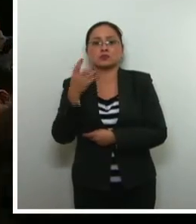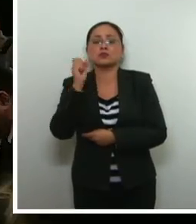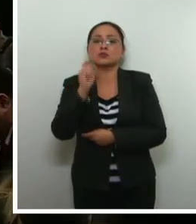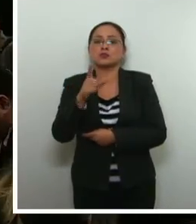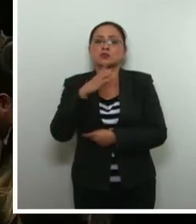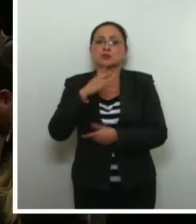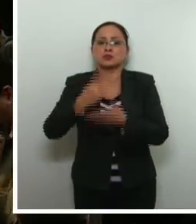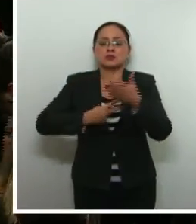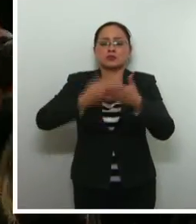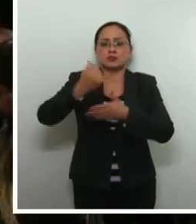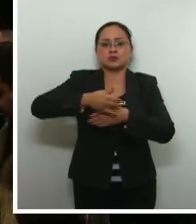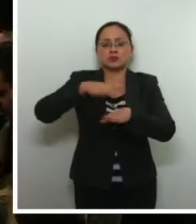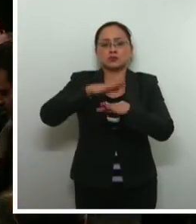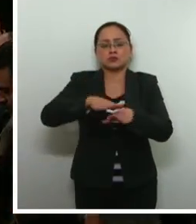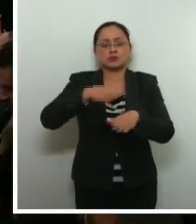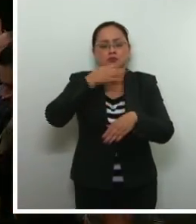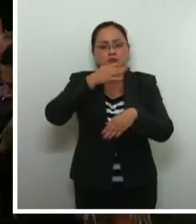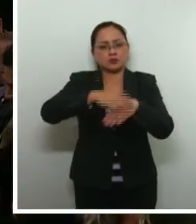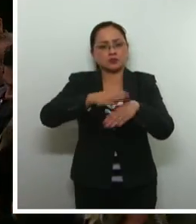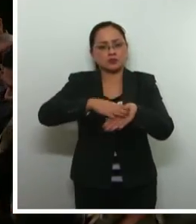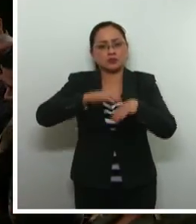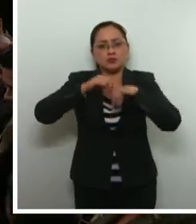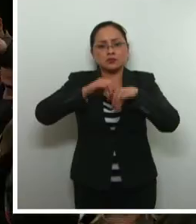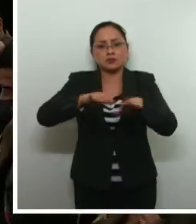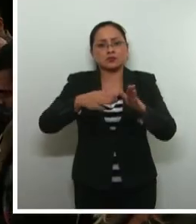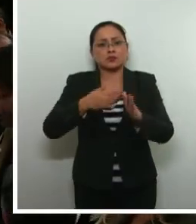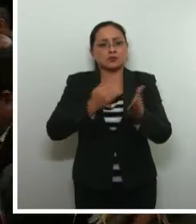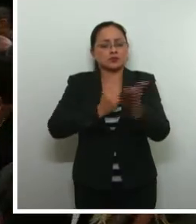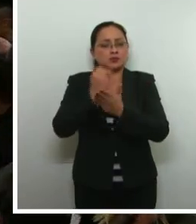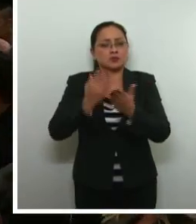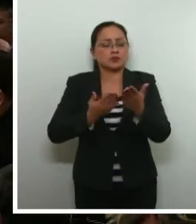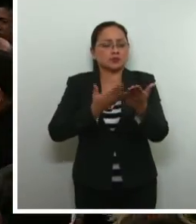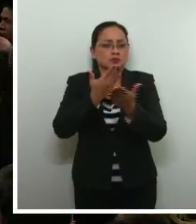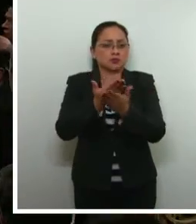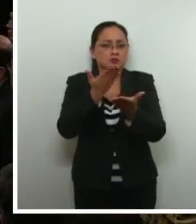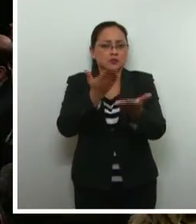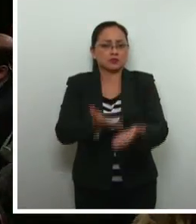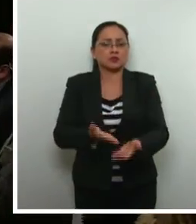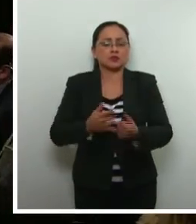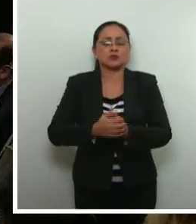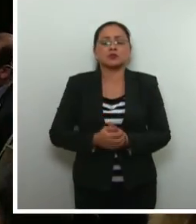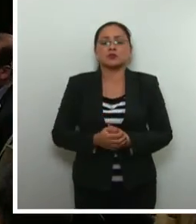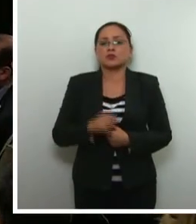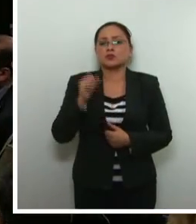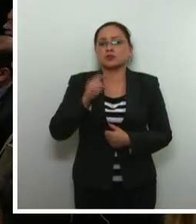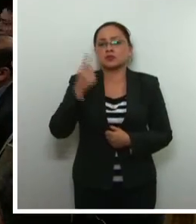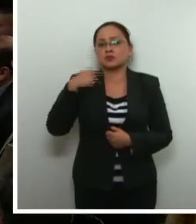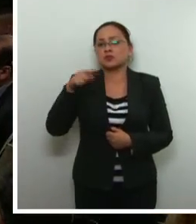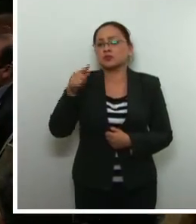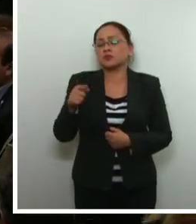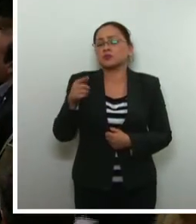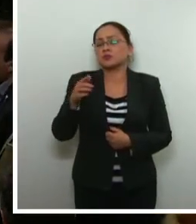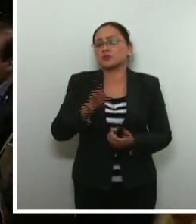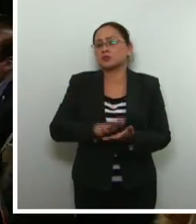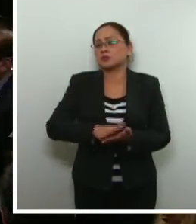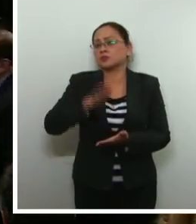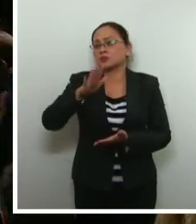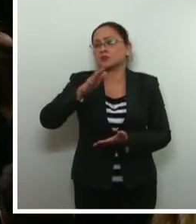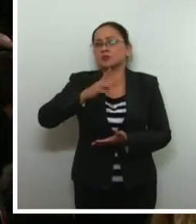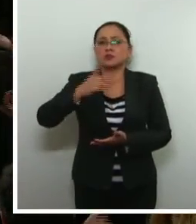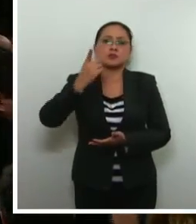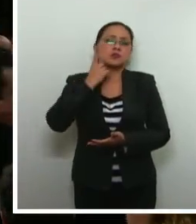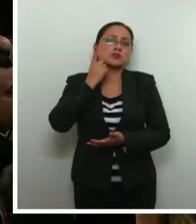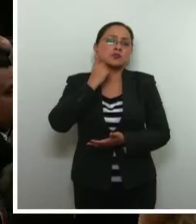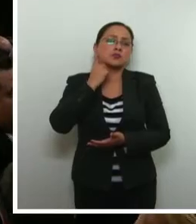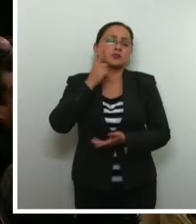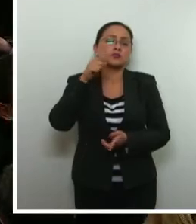del proyecto de decreto. En consideración también de que la mayoría de los legisladores